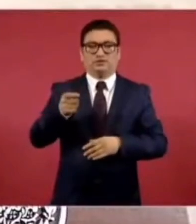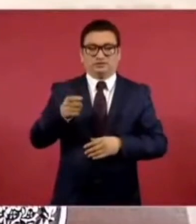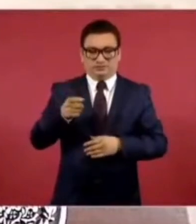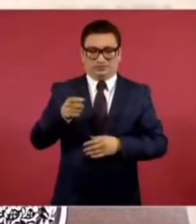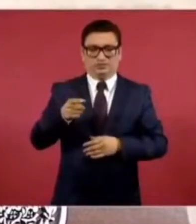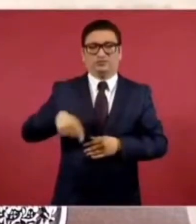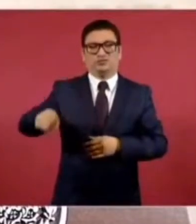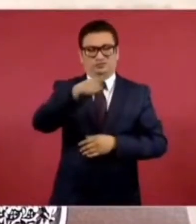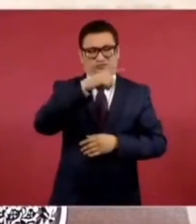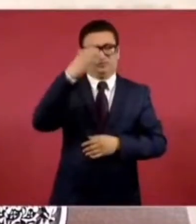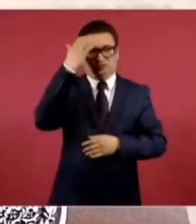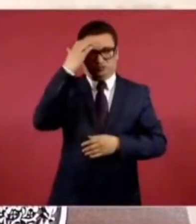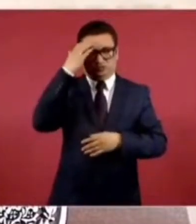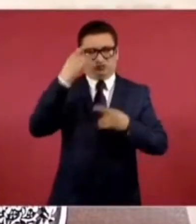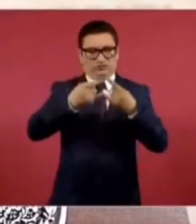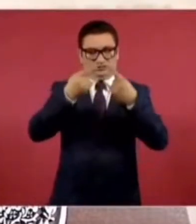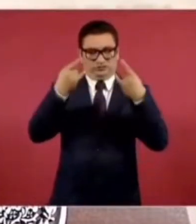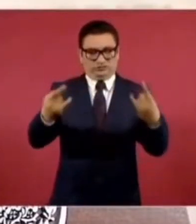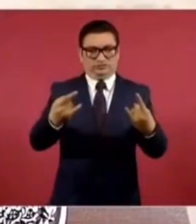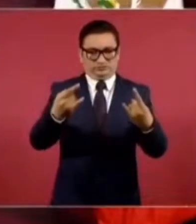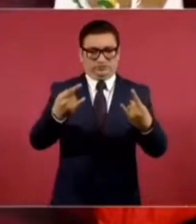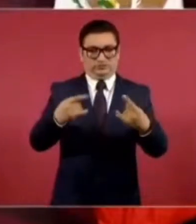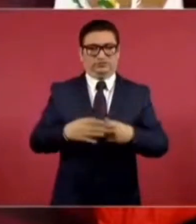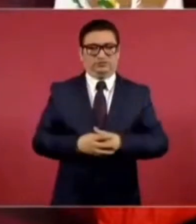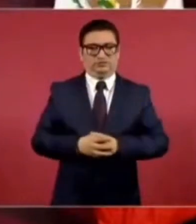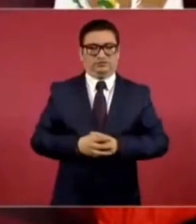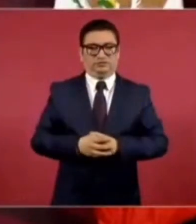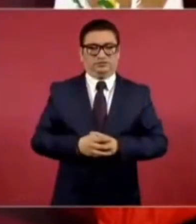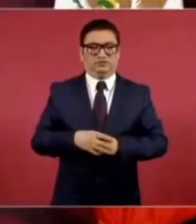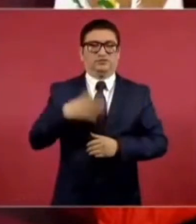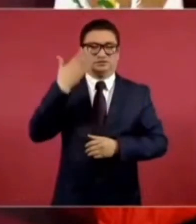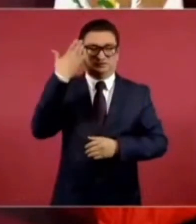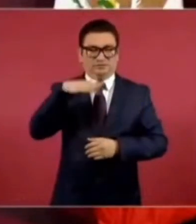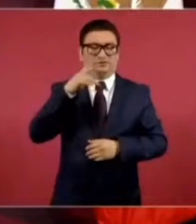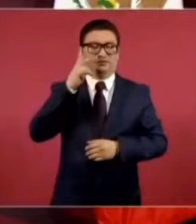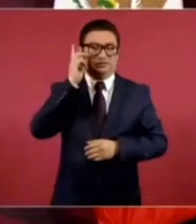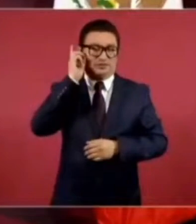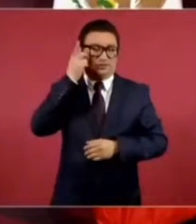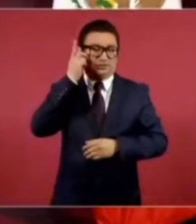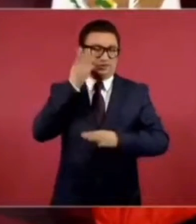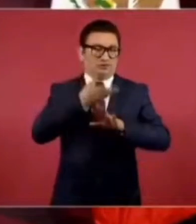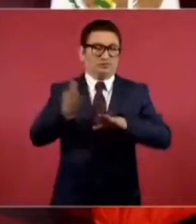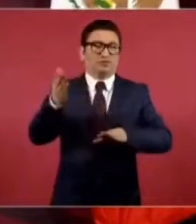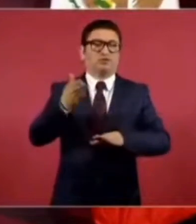creo que todos conocen la historia del caballo blanco